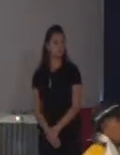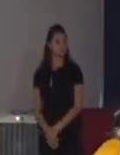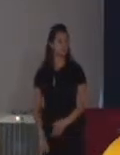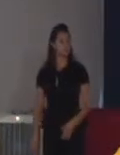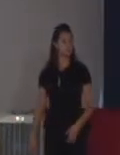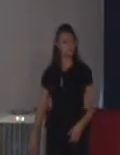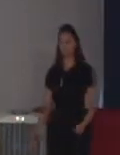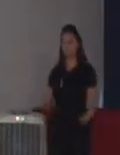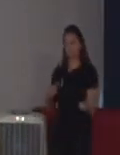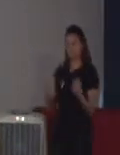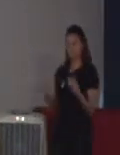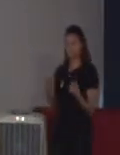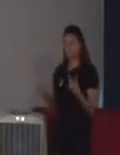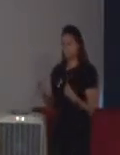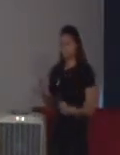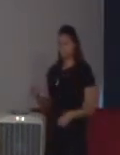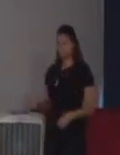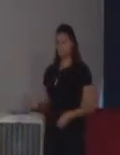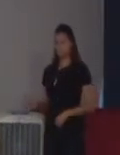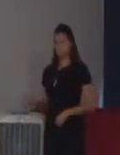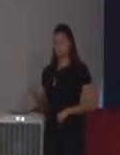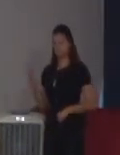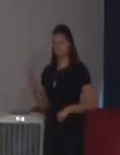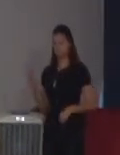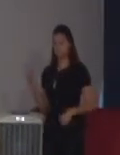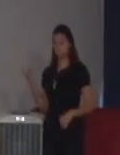Sí, no sé si tengan alguna pregunta,